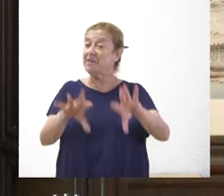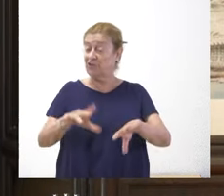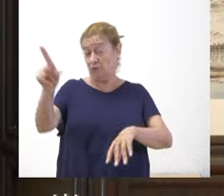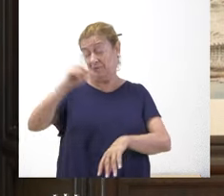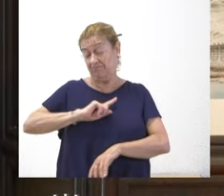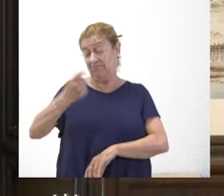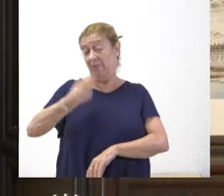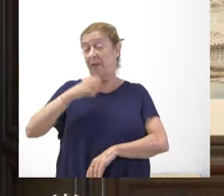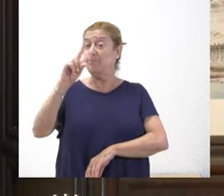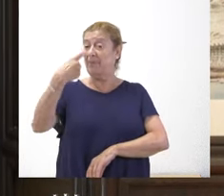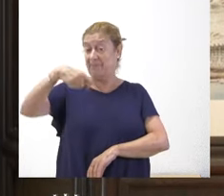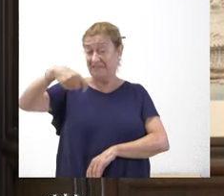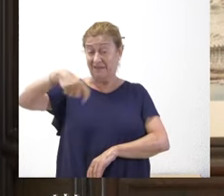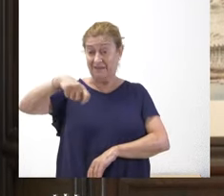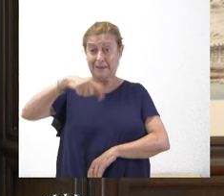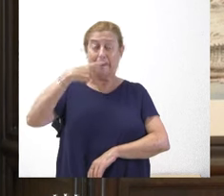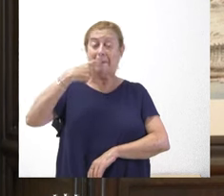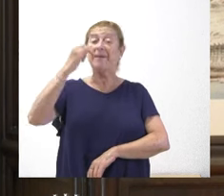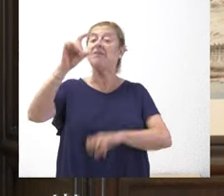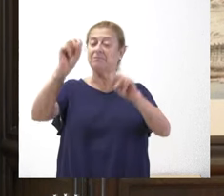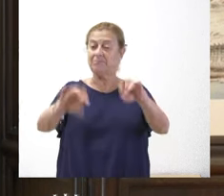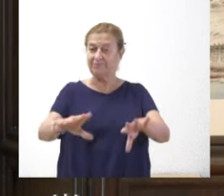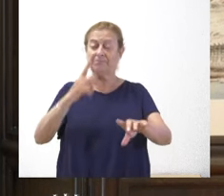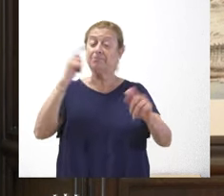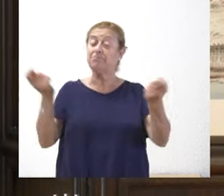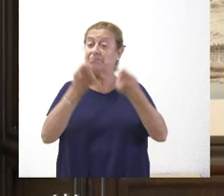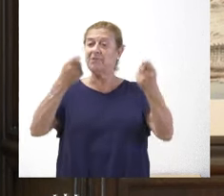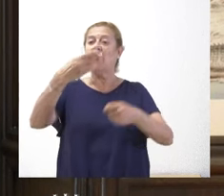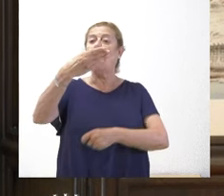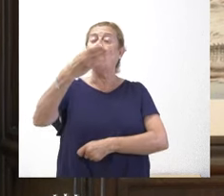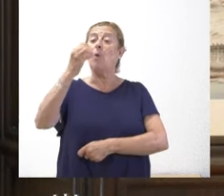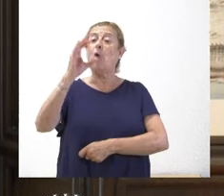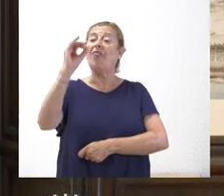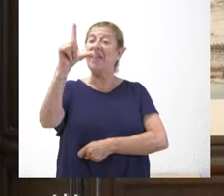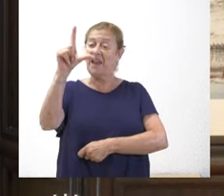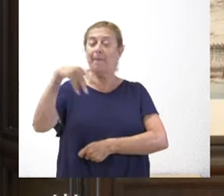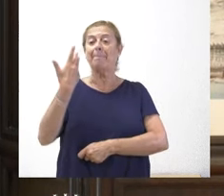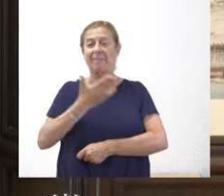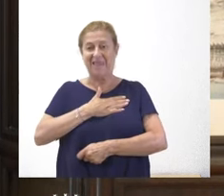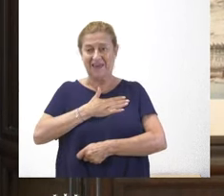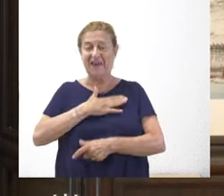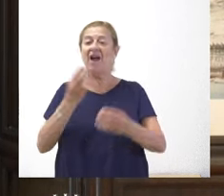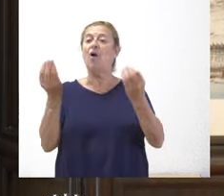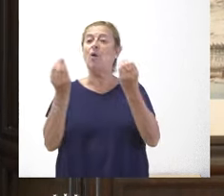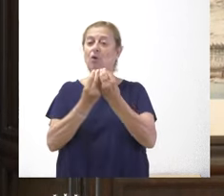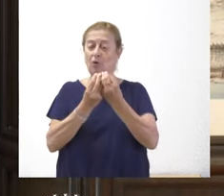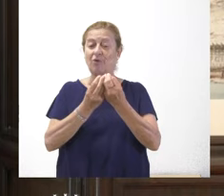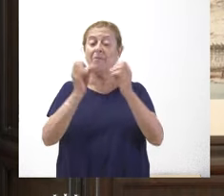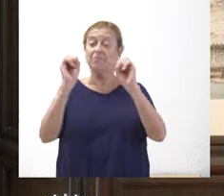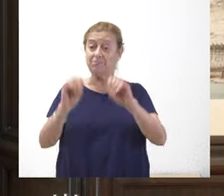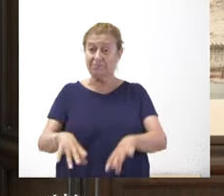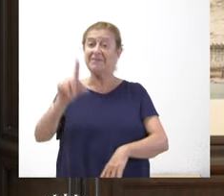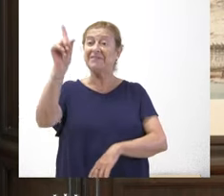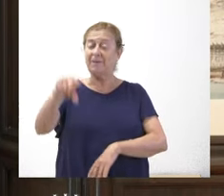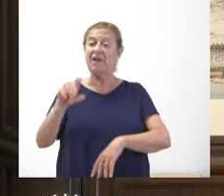vicepresidente y su cese se publicará en el bocil de mañana junto a los ceses